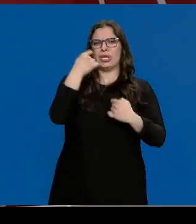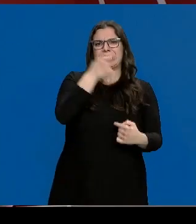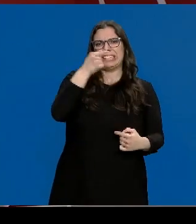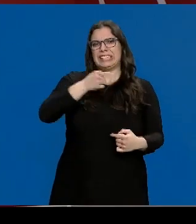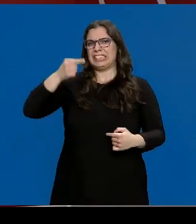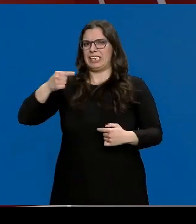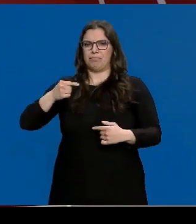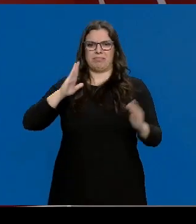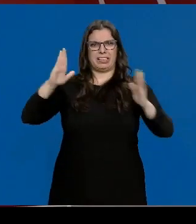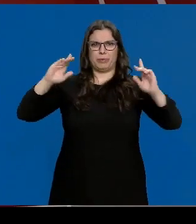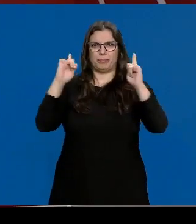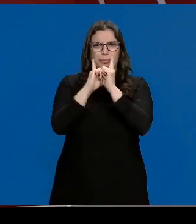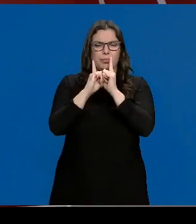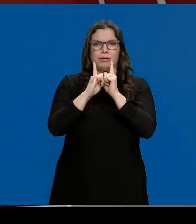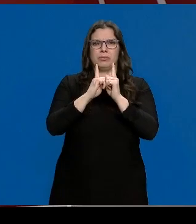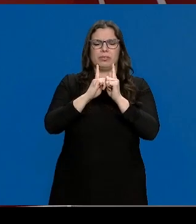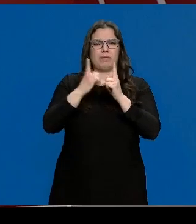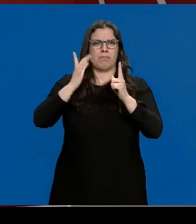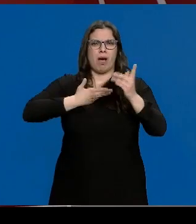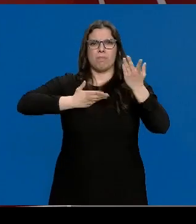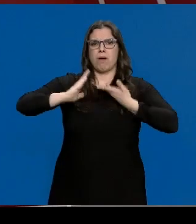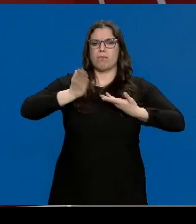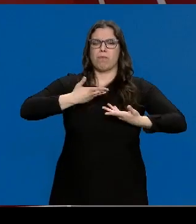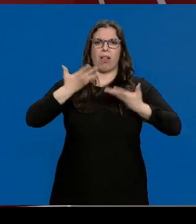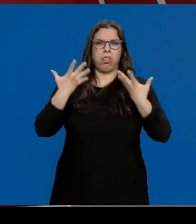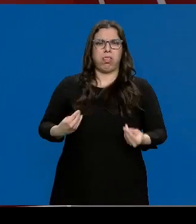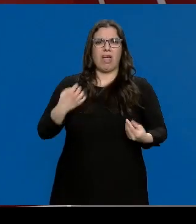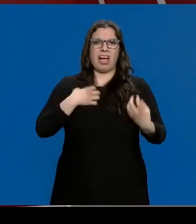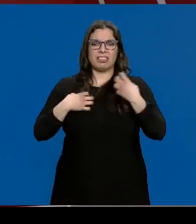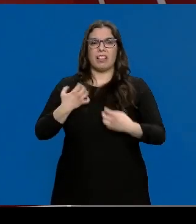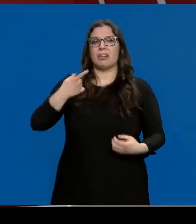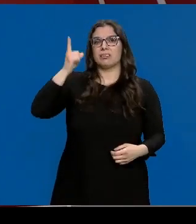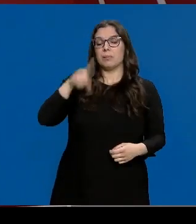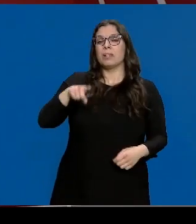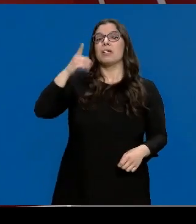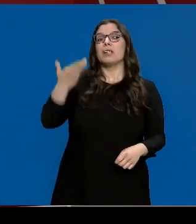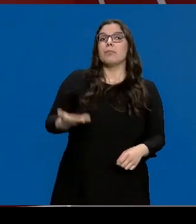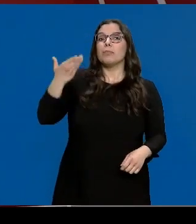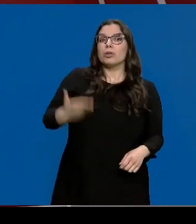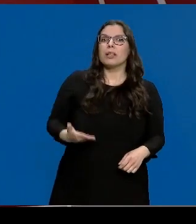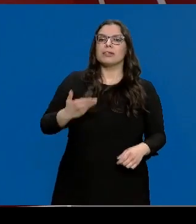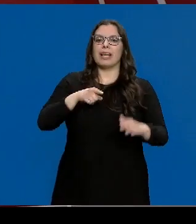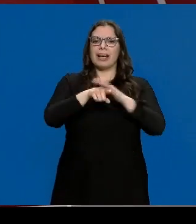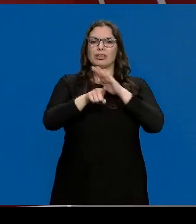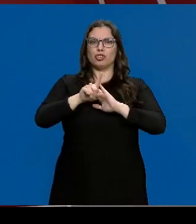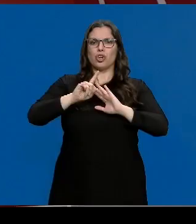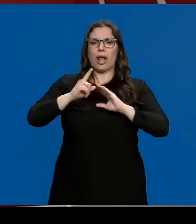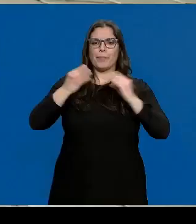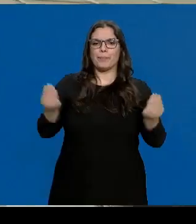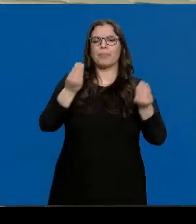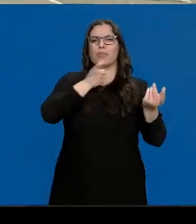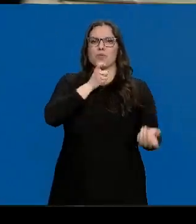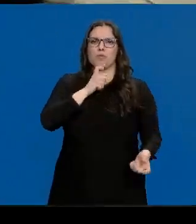negativos en muy poco tiempo. Es frecuente el decaimiento, incluso la ansiedad, pero también es importante saber cómo gestionarlo.